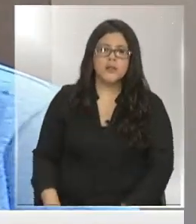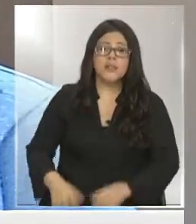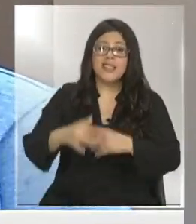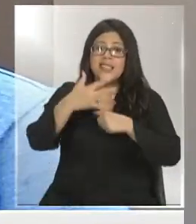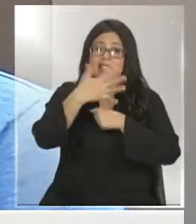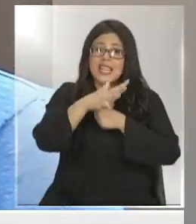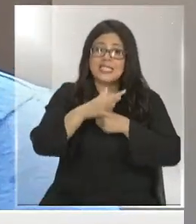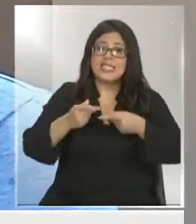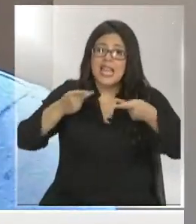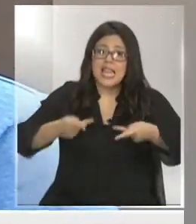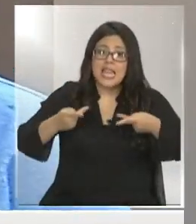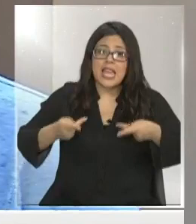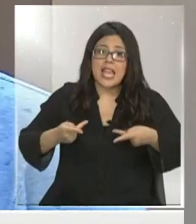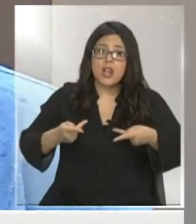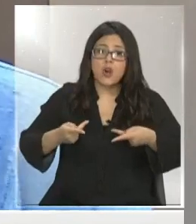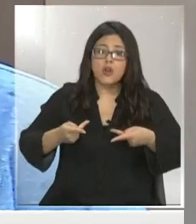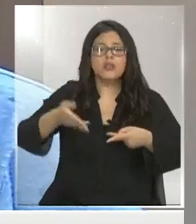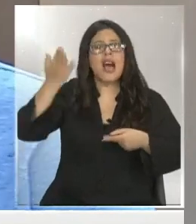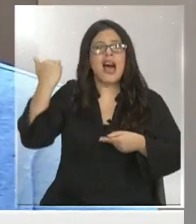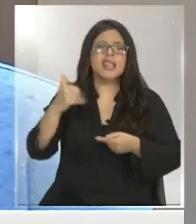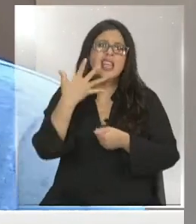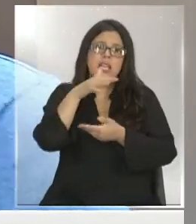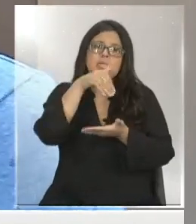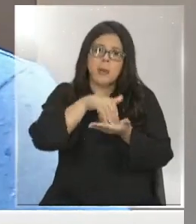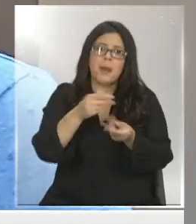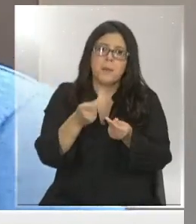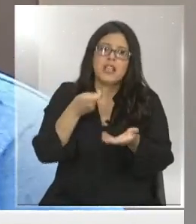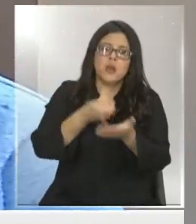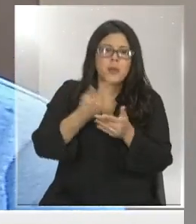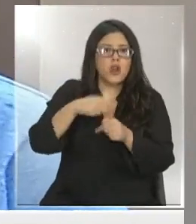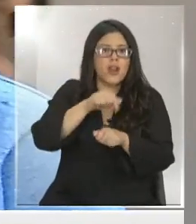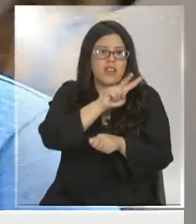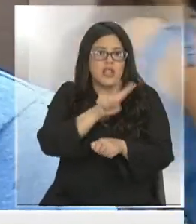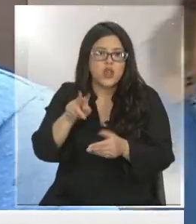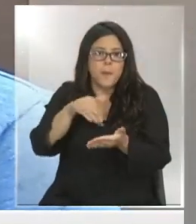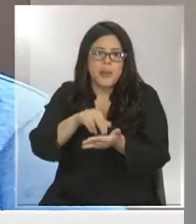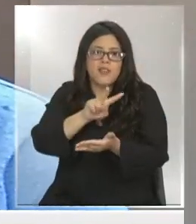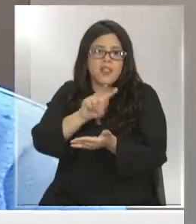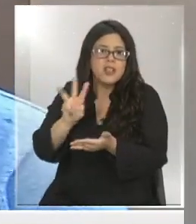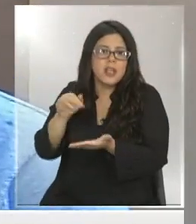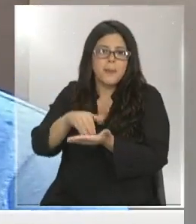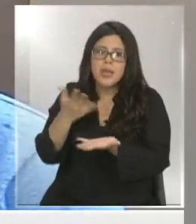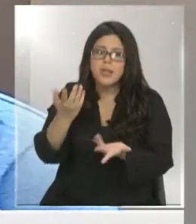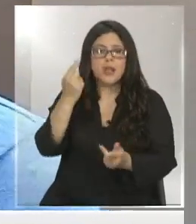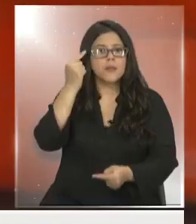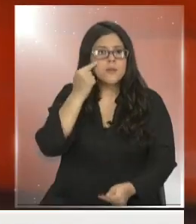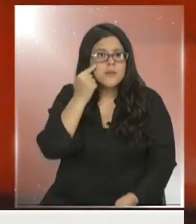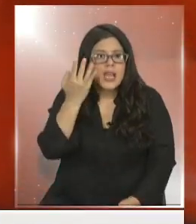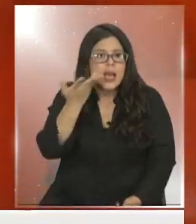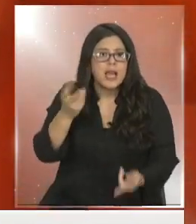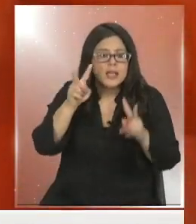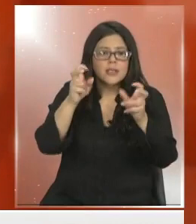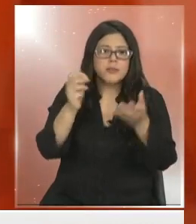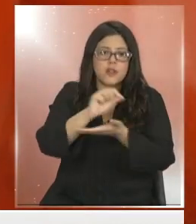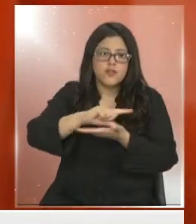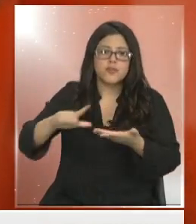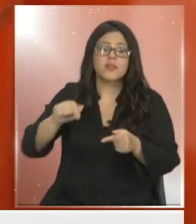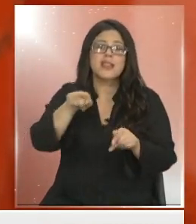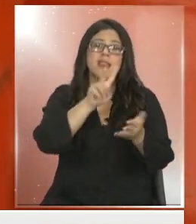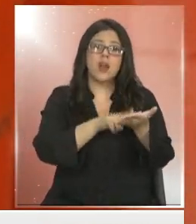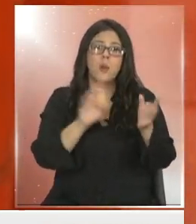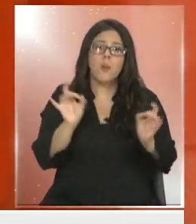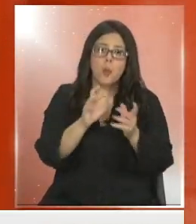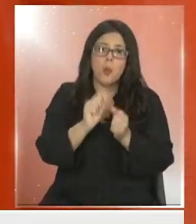le salía como 15 mil pesos, ahora 22, 23, imagínese el alza de eso. Una realidad que